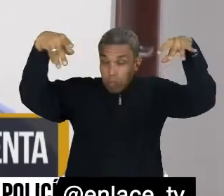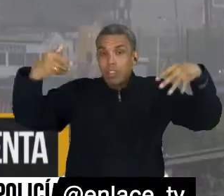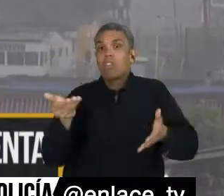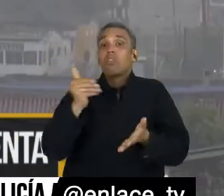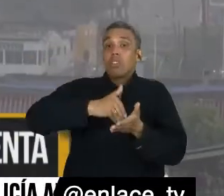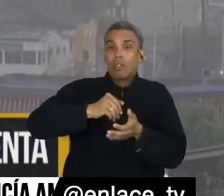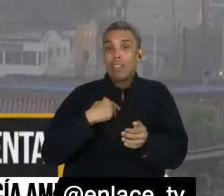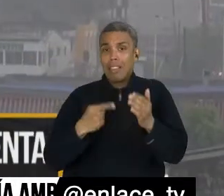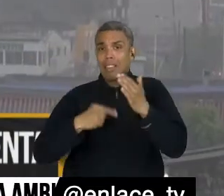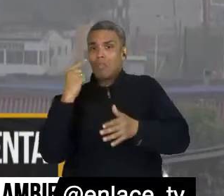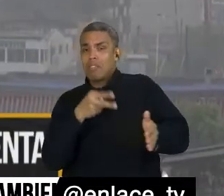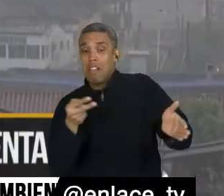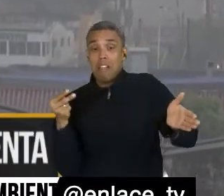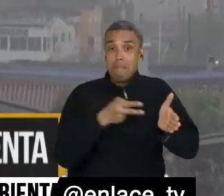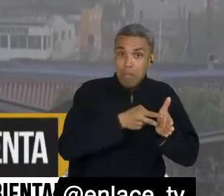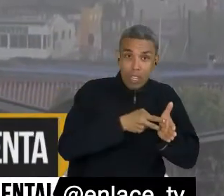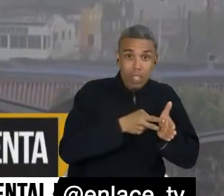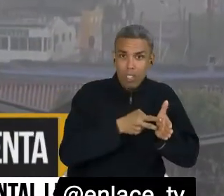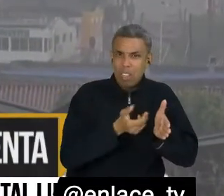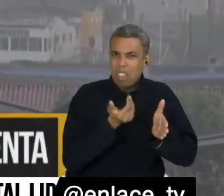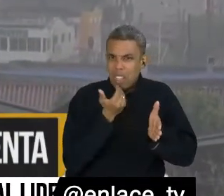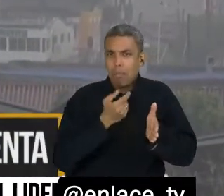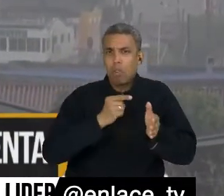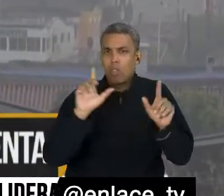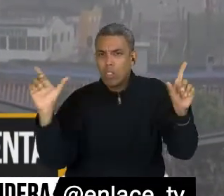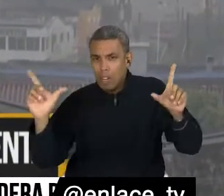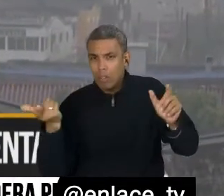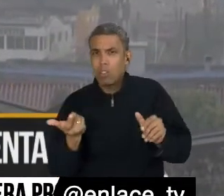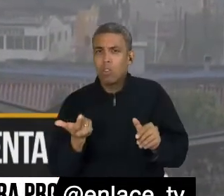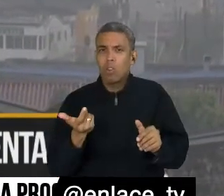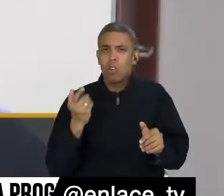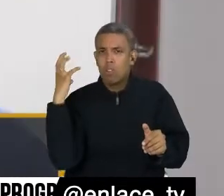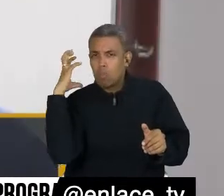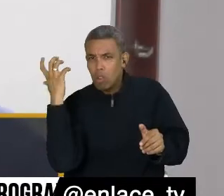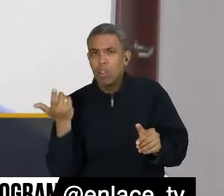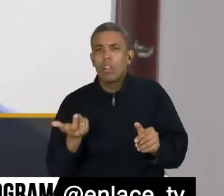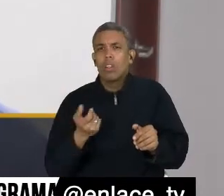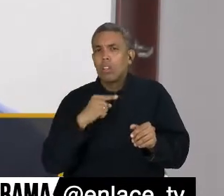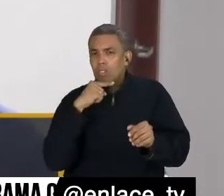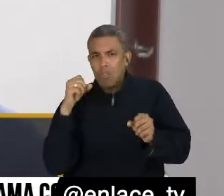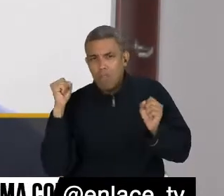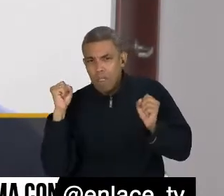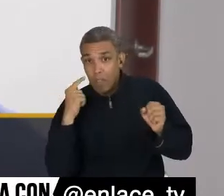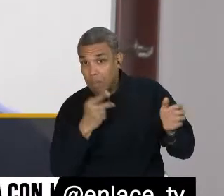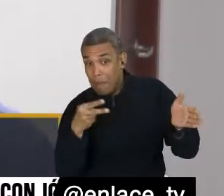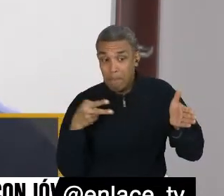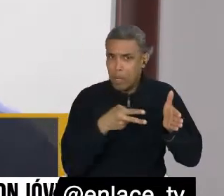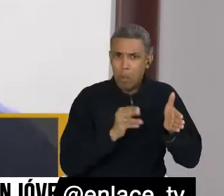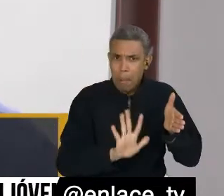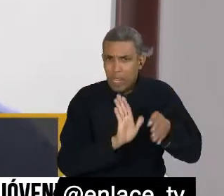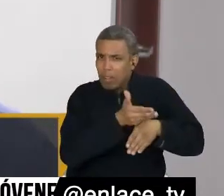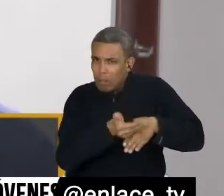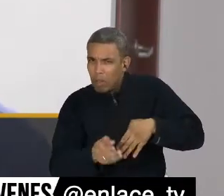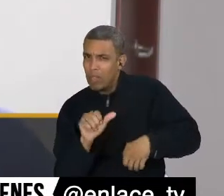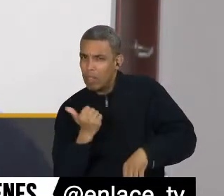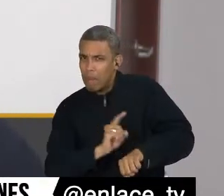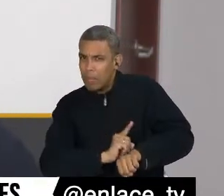estabilizar esta energía, los condensadores, los transformadores se regulen y ahí sí podemos encender